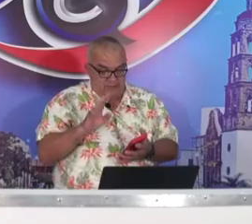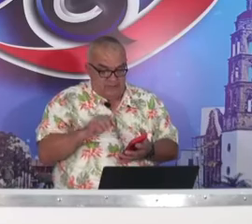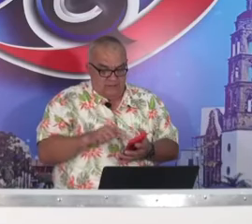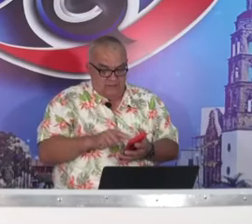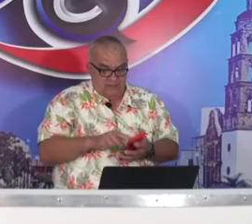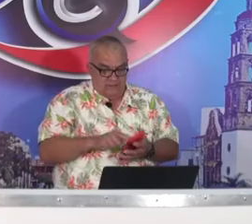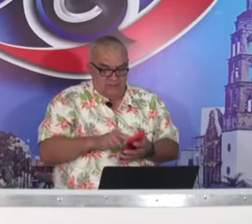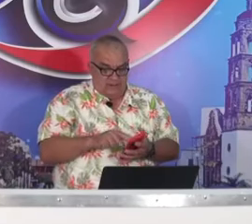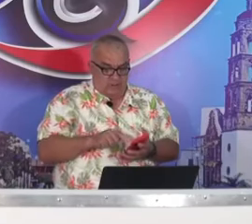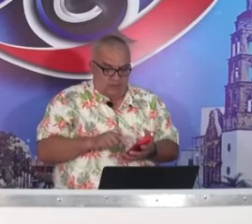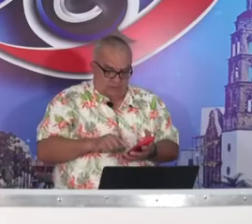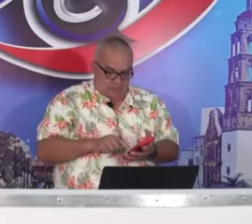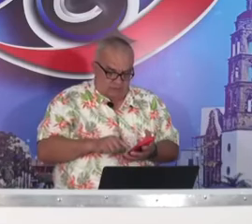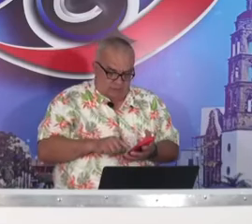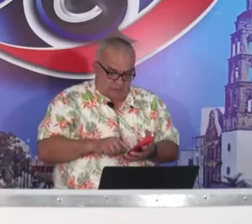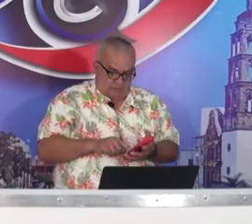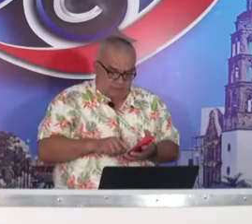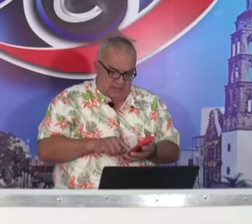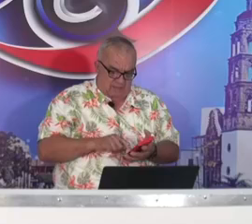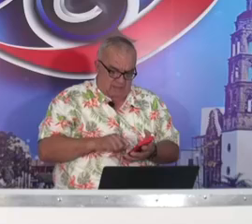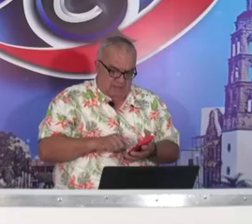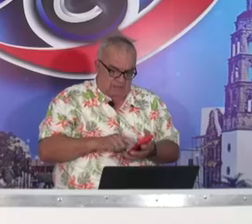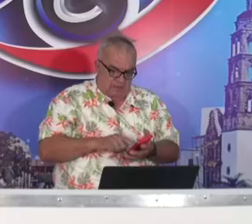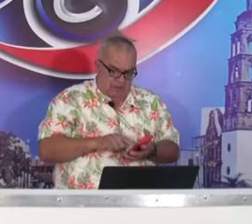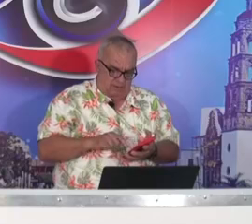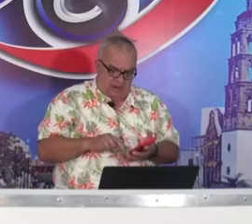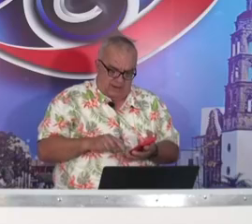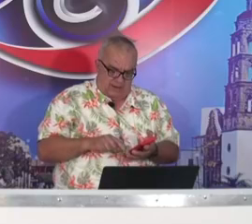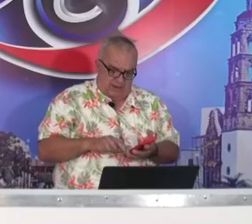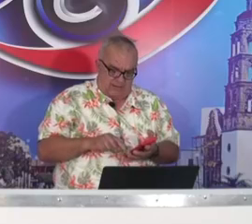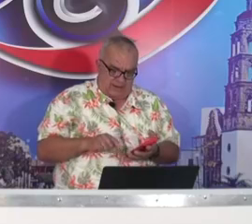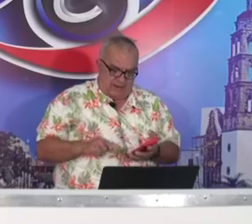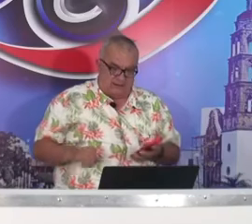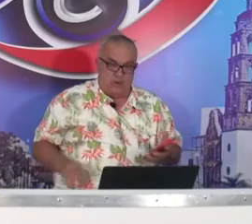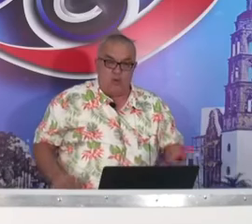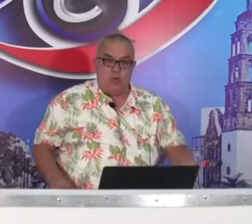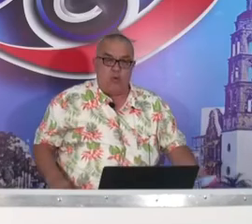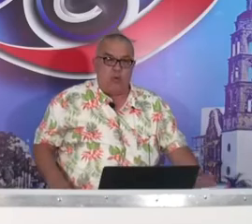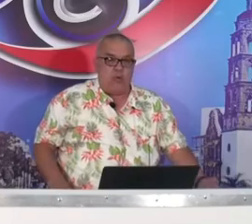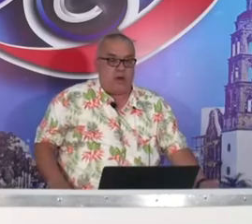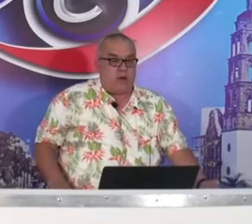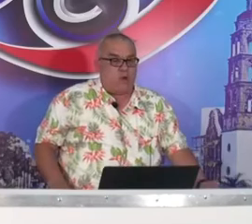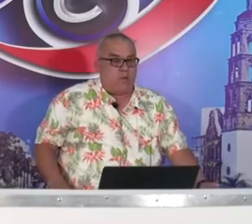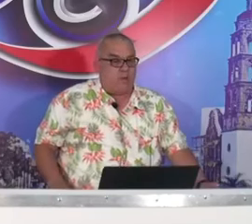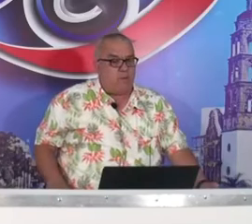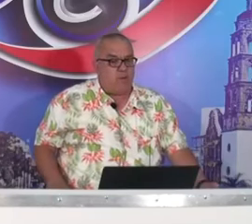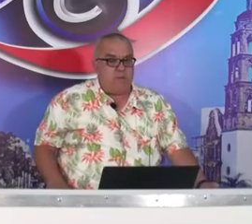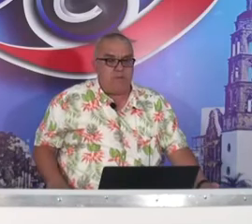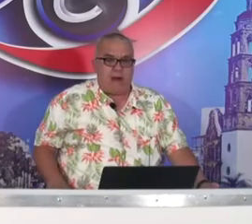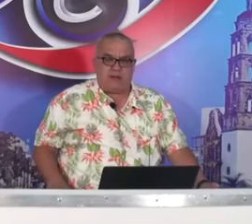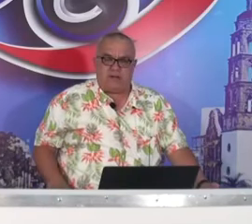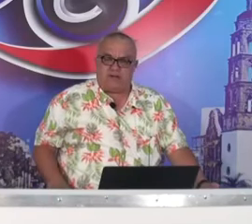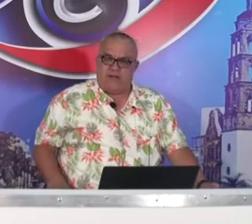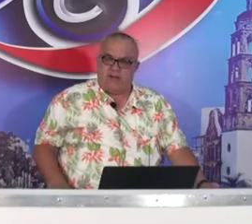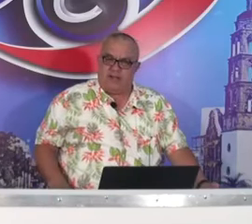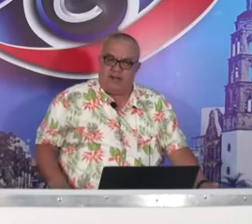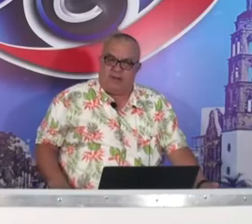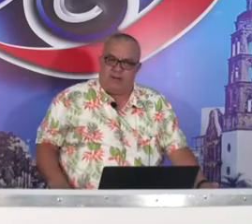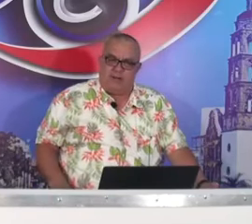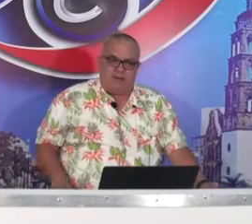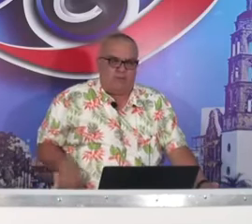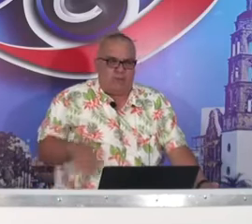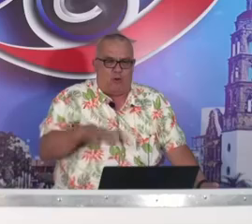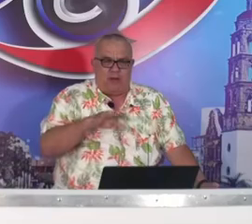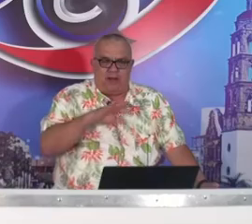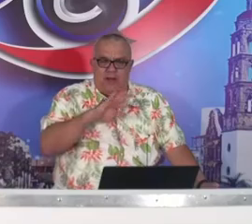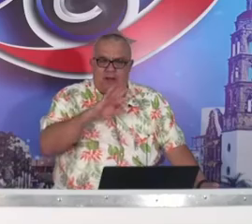Unos dicen que porque va muy fuerte, pero la realidad es que es una curva muy mal trazada, la